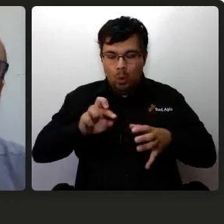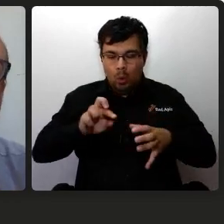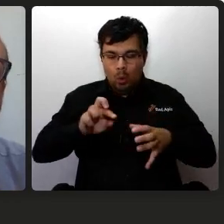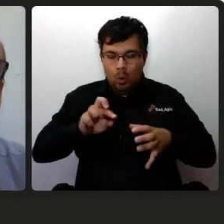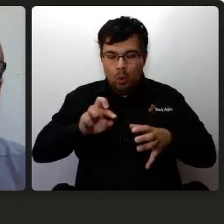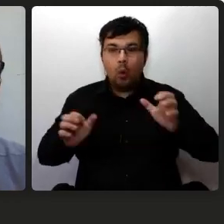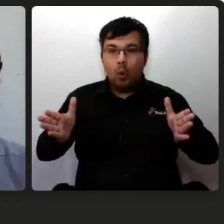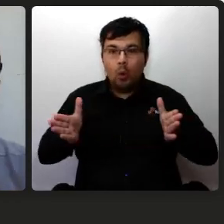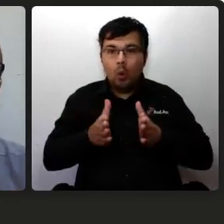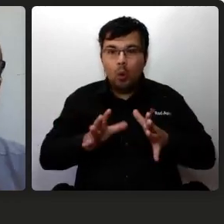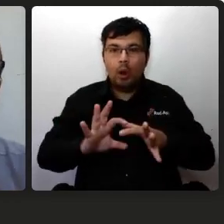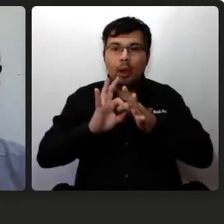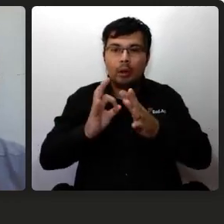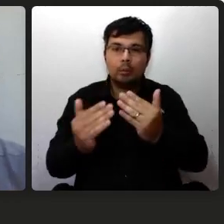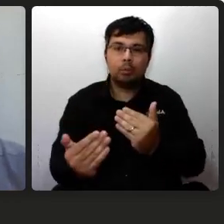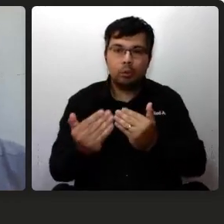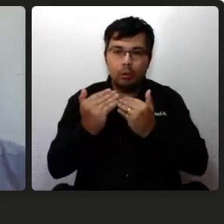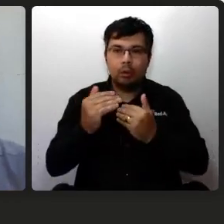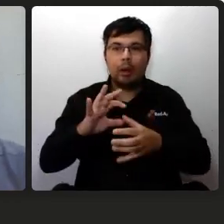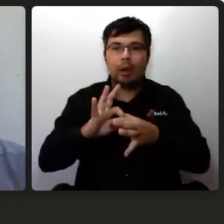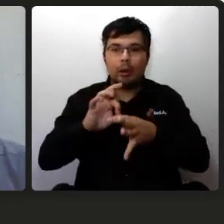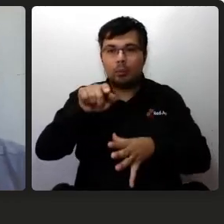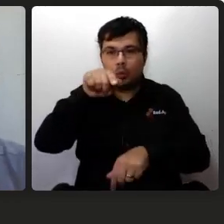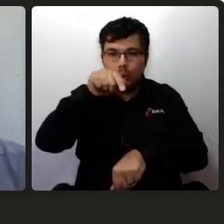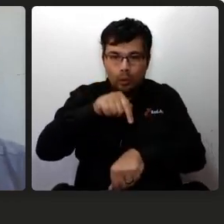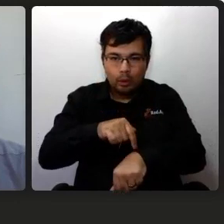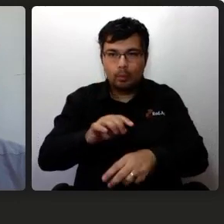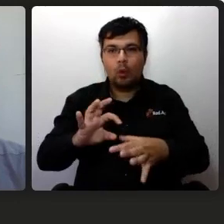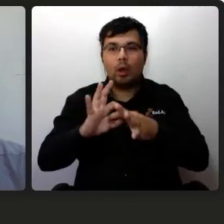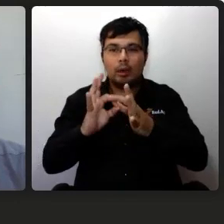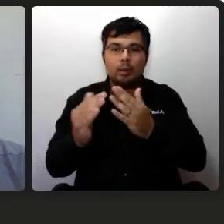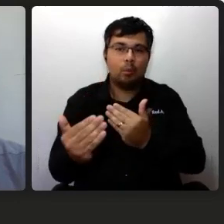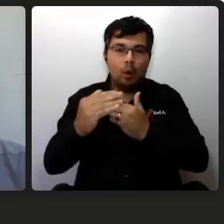vuestro tiempo, gracias por la confianza. Esperamos haber